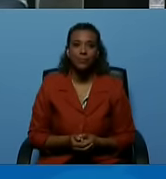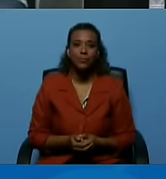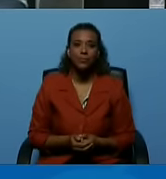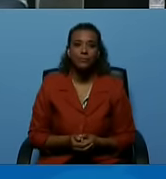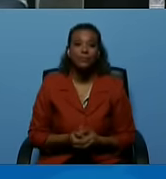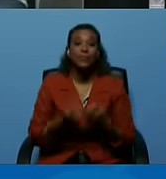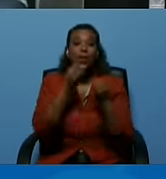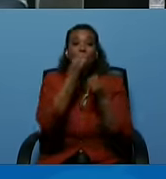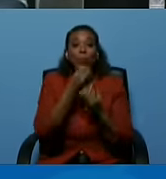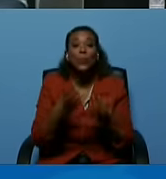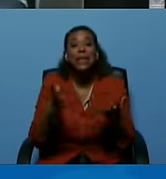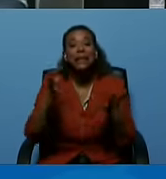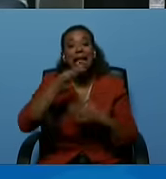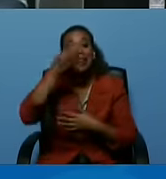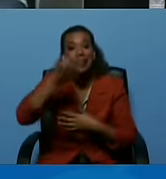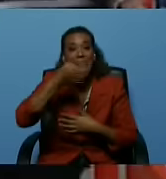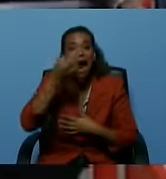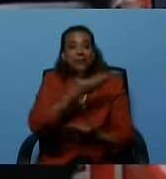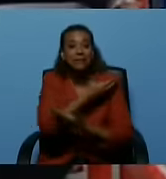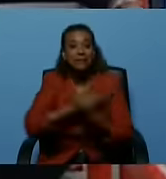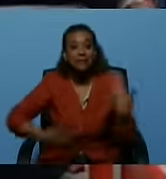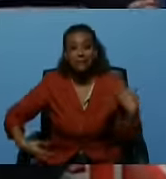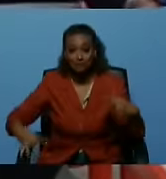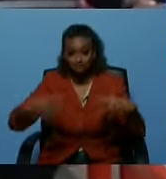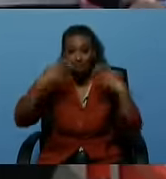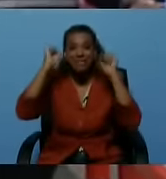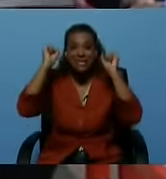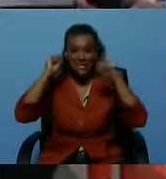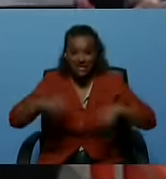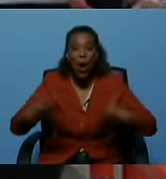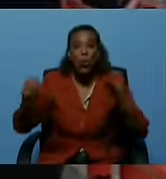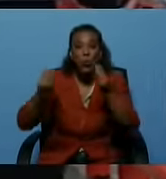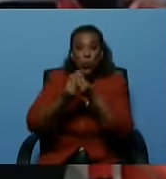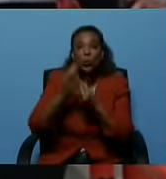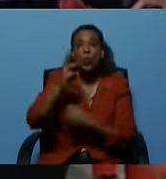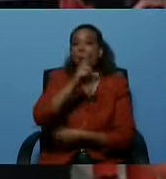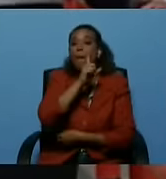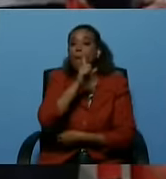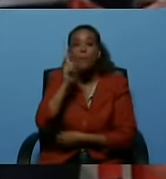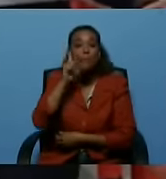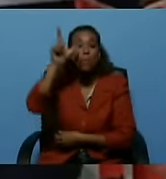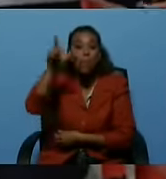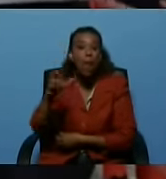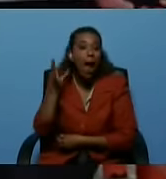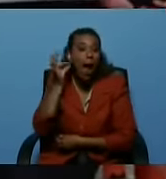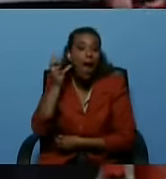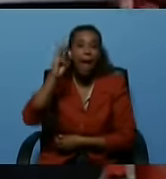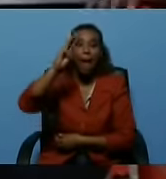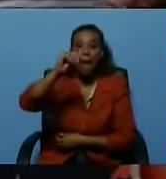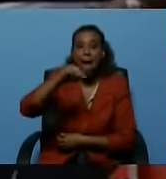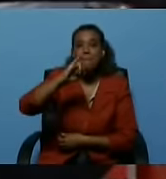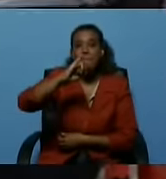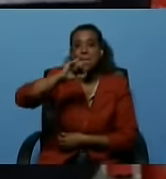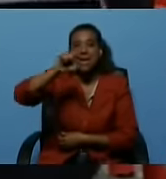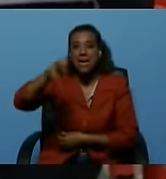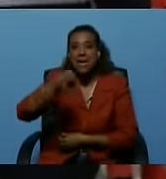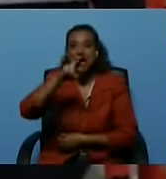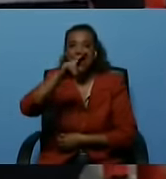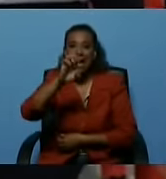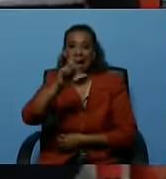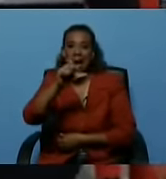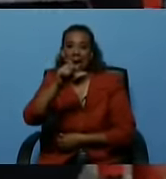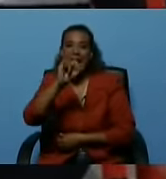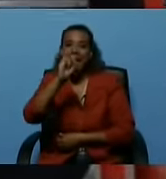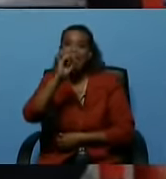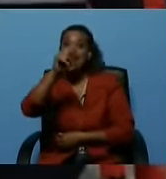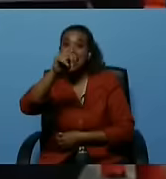Muy buenas tardes, camarada presidente. Aquí estamos efectivamente con Miguelina Rodríguez y Pedro Medina y estamos recorriendo pues estos